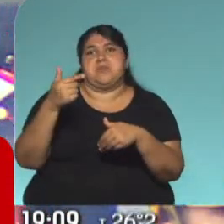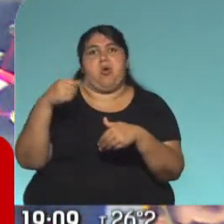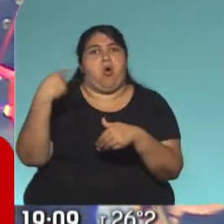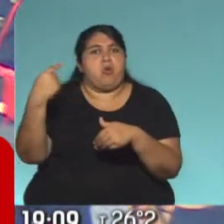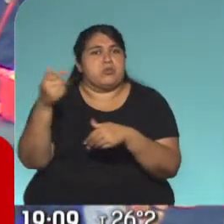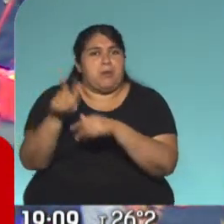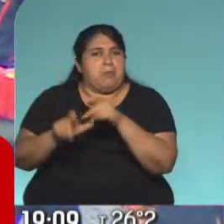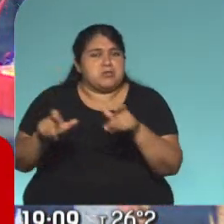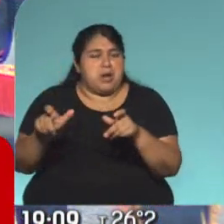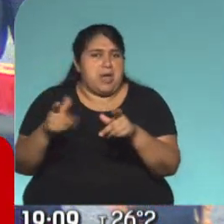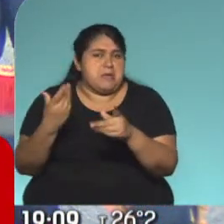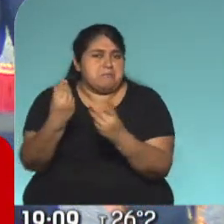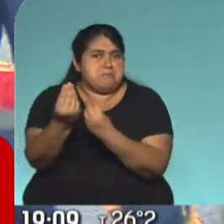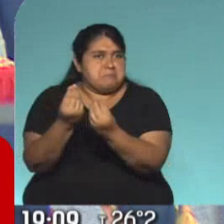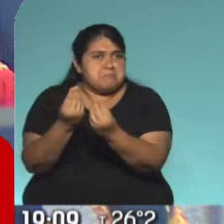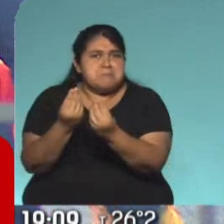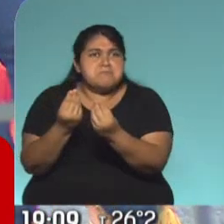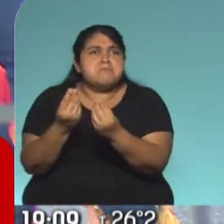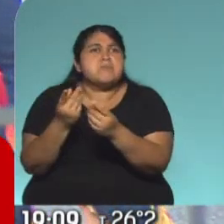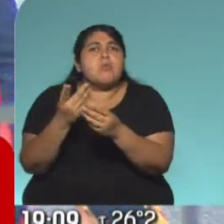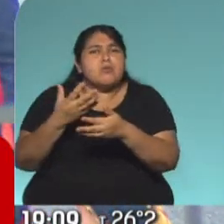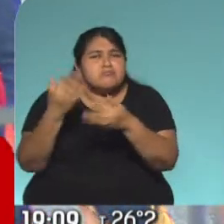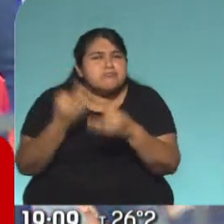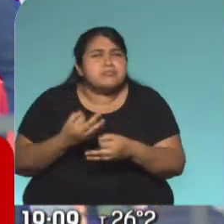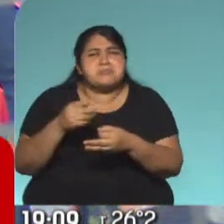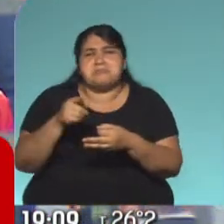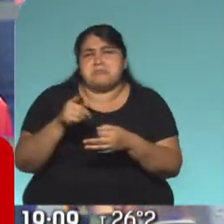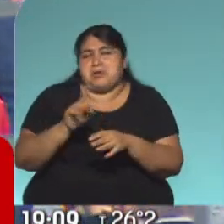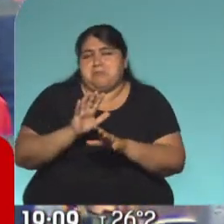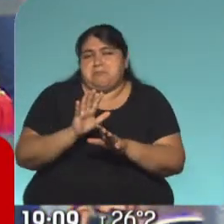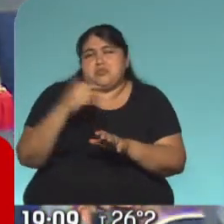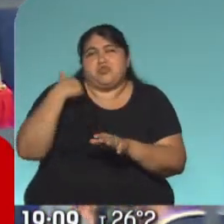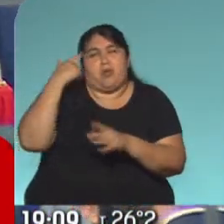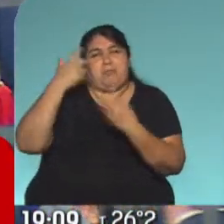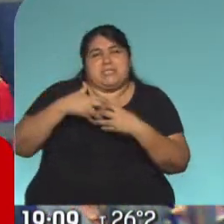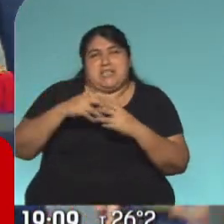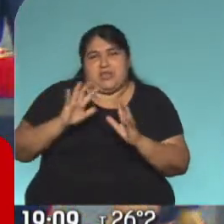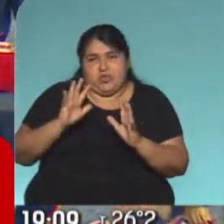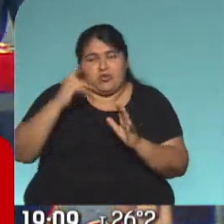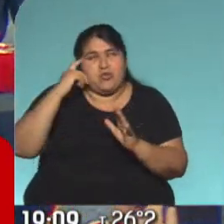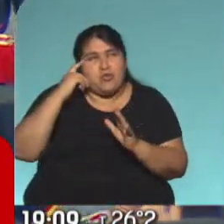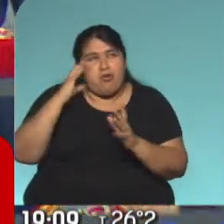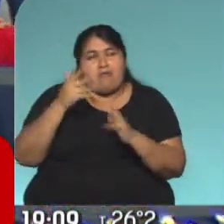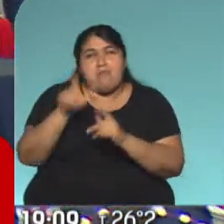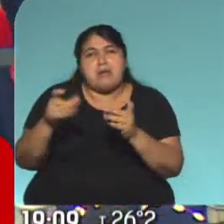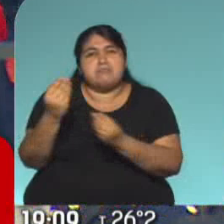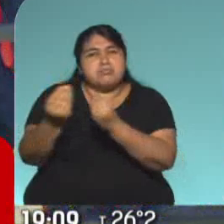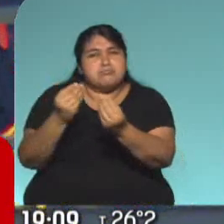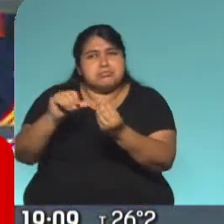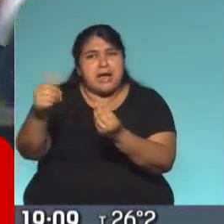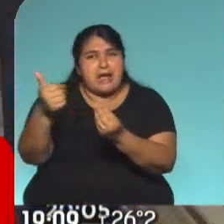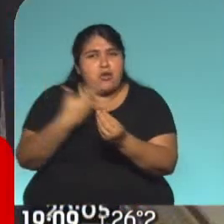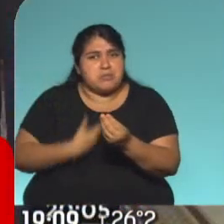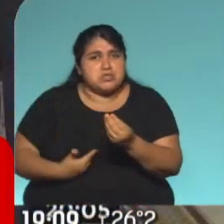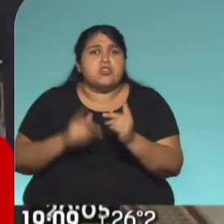candidato se definió en ningún momento. Yo, estoy pensando rápidamente en candidatos que han ganado presidencias, pero